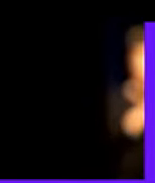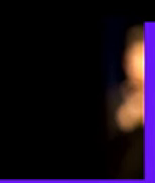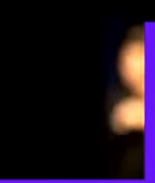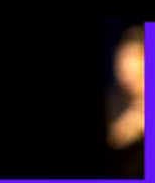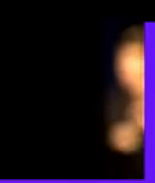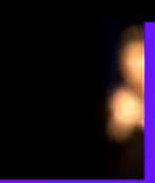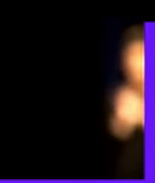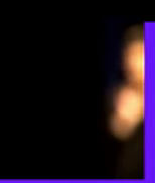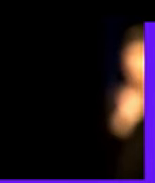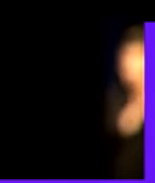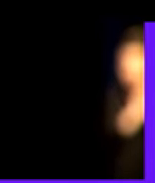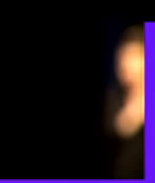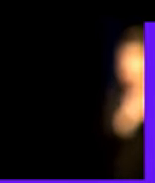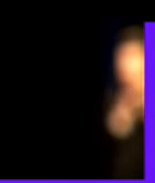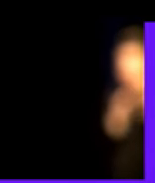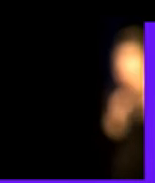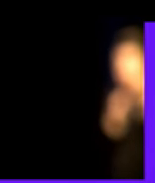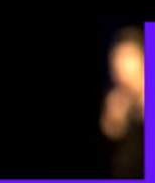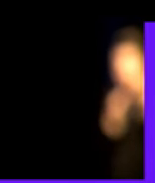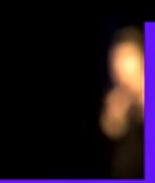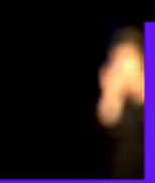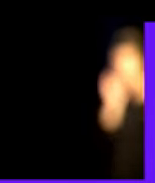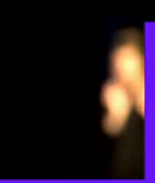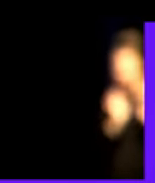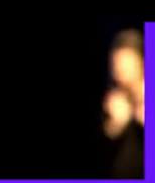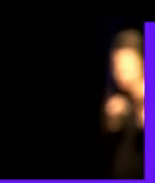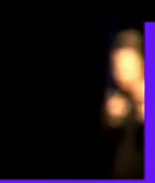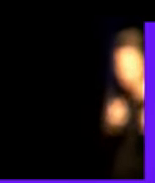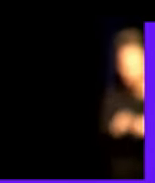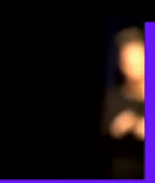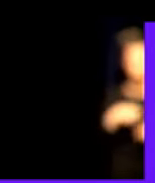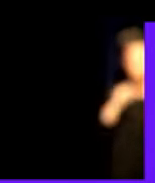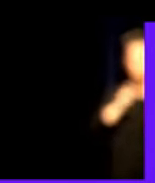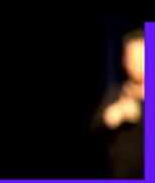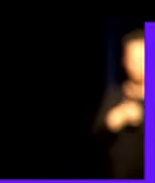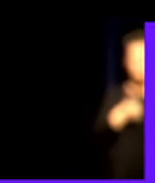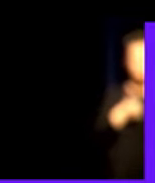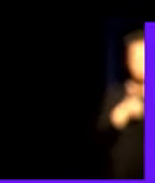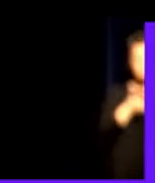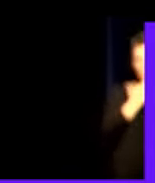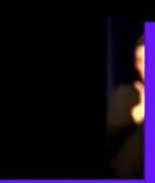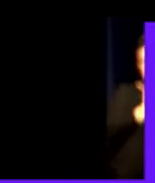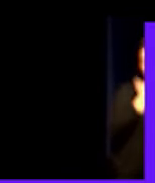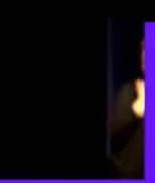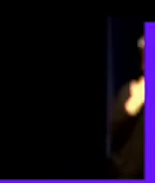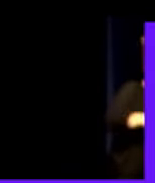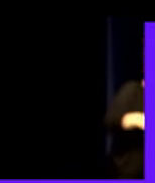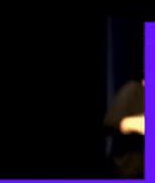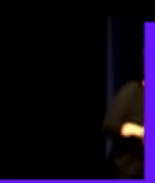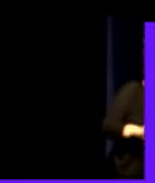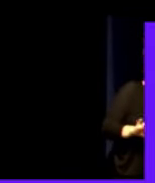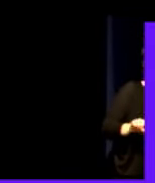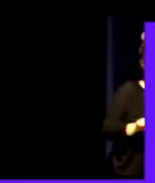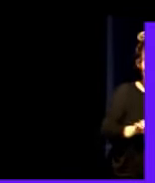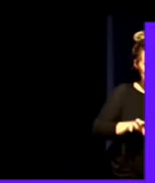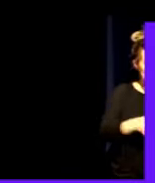especializarlo. Yo siempre digo, empecemos por lo más sencillo en los centros, yo siempre aconsejo, equipos de ayuda. Empecemos por los equipos de